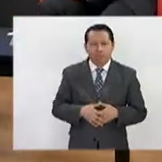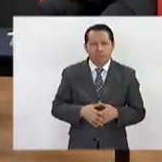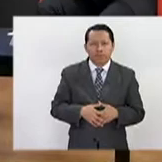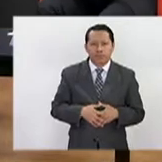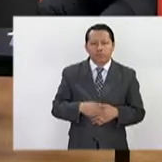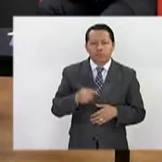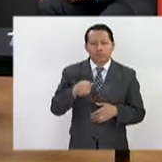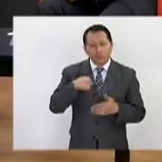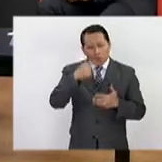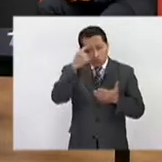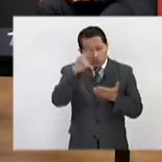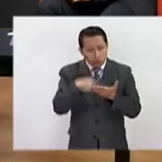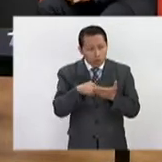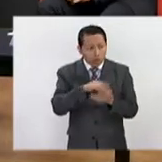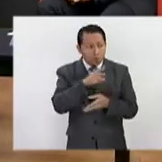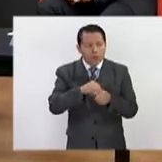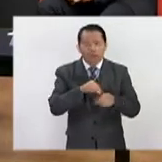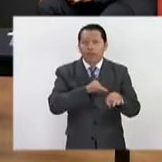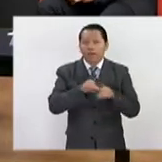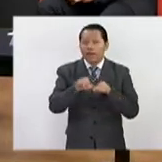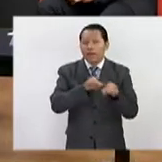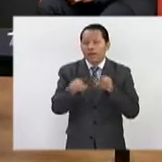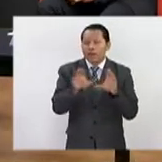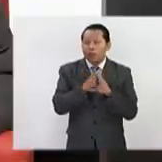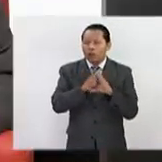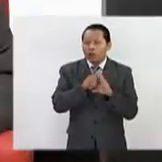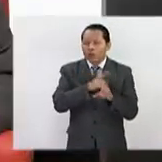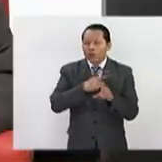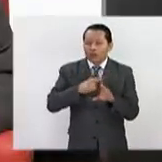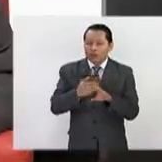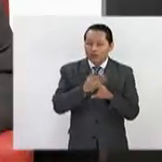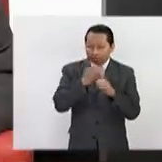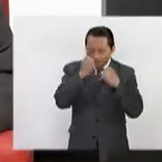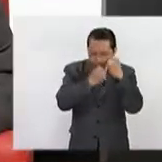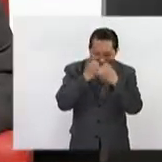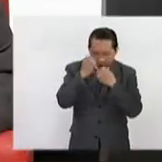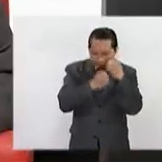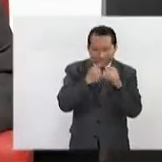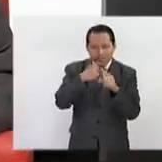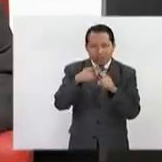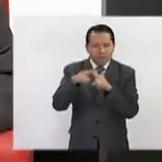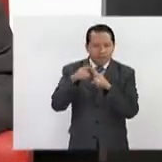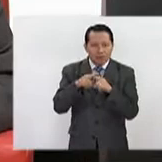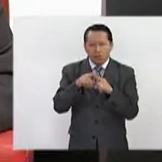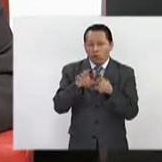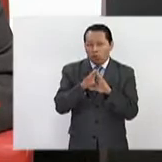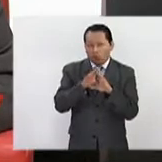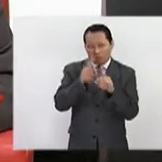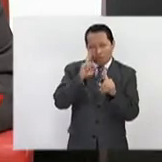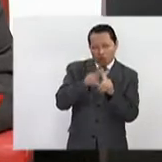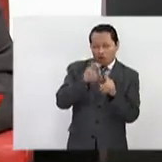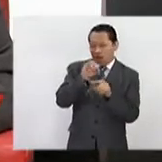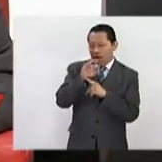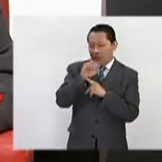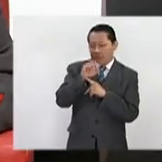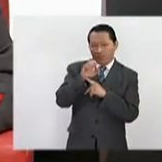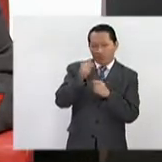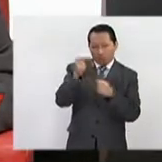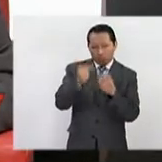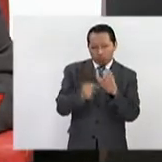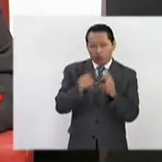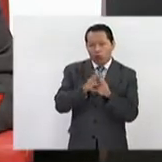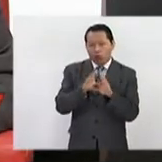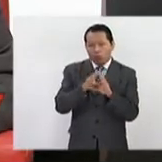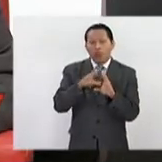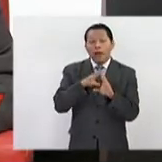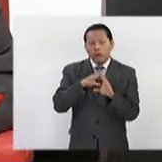toda labor de un servidor público tiene que ser evaluada a través de parámetros objetivos. La actual